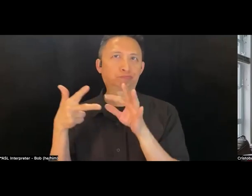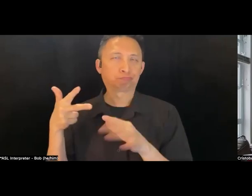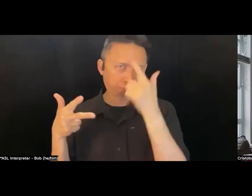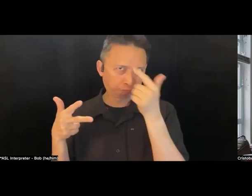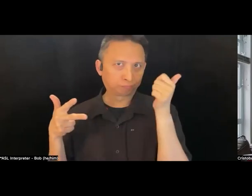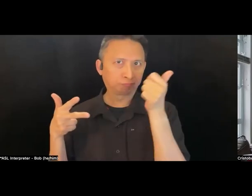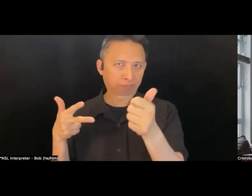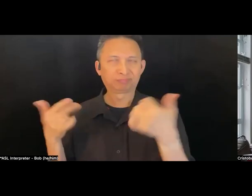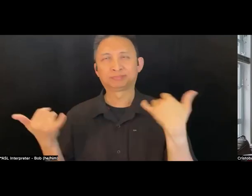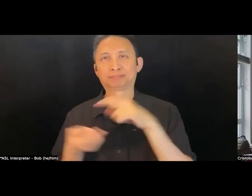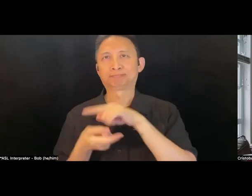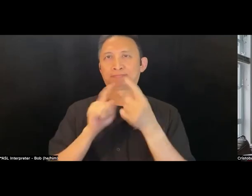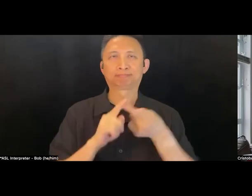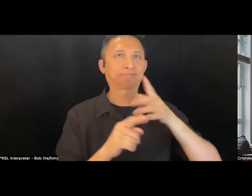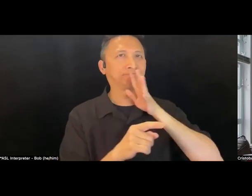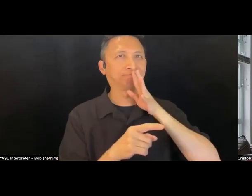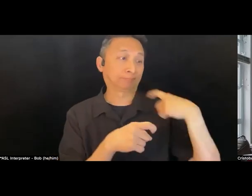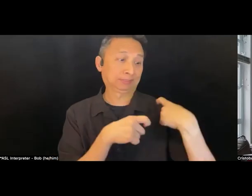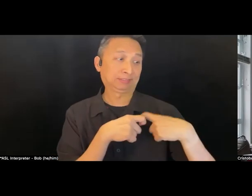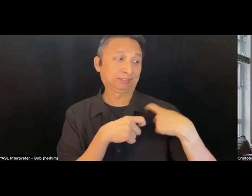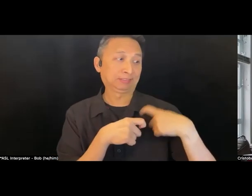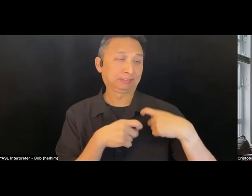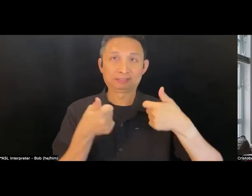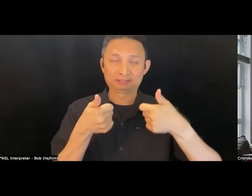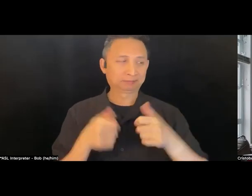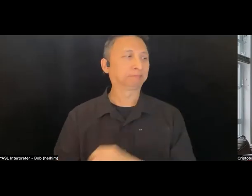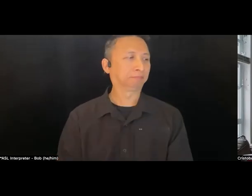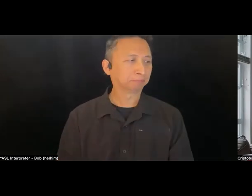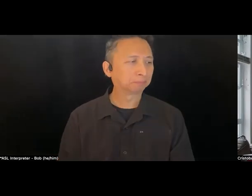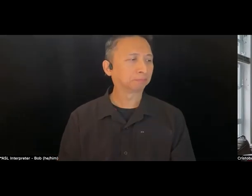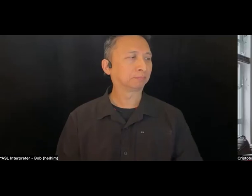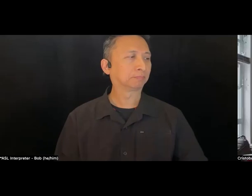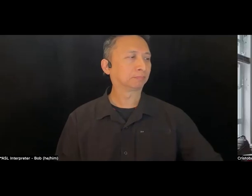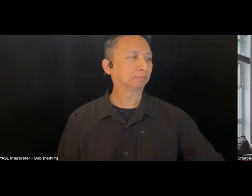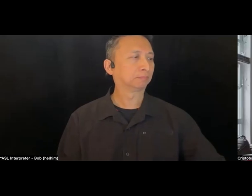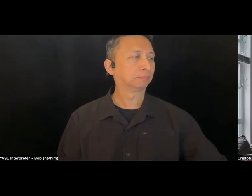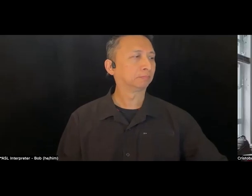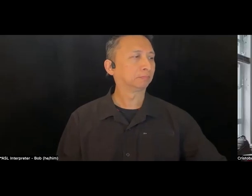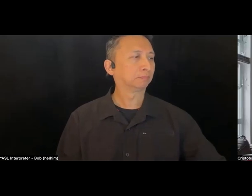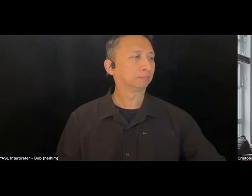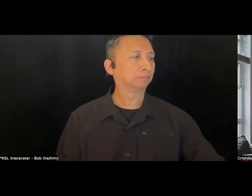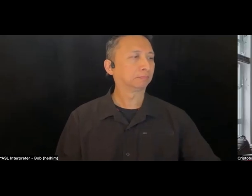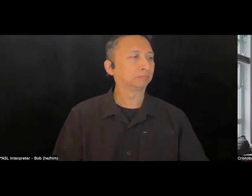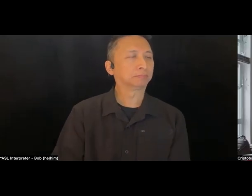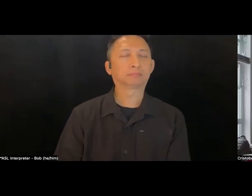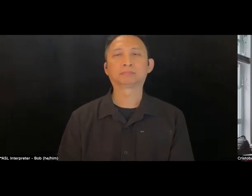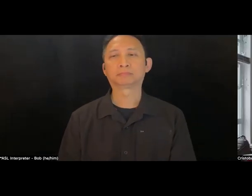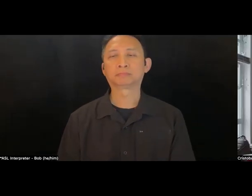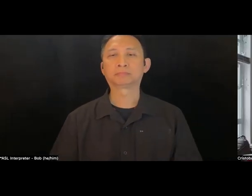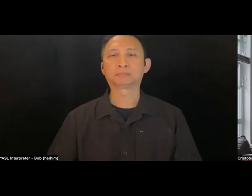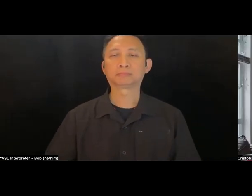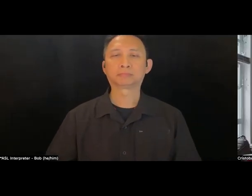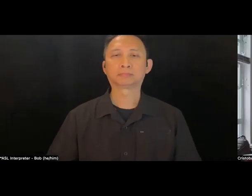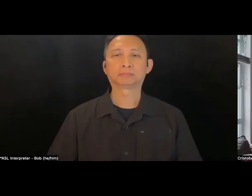computadora personal, van a ver un icono de globo que dice interpretación y ahí pueden escoger inglés si quieren escuchar la interpretación al